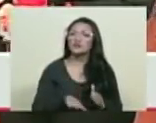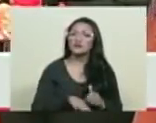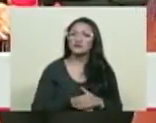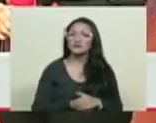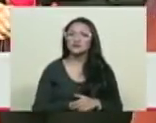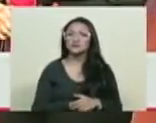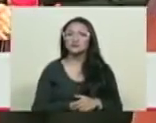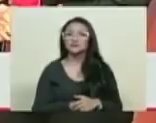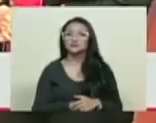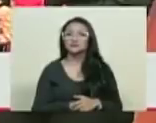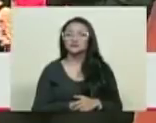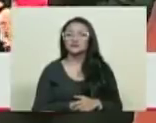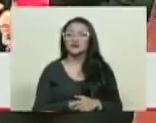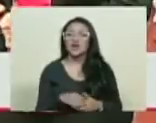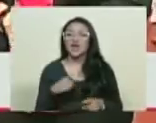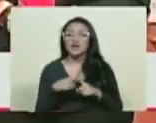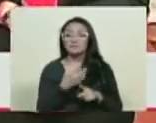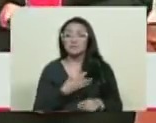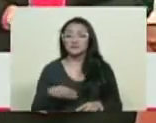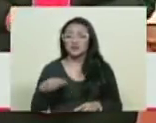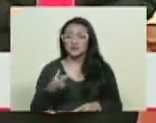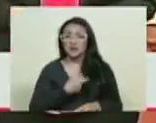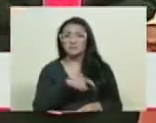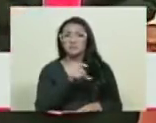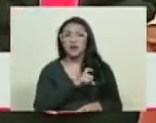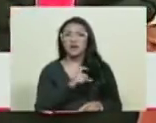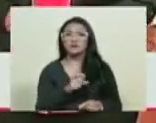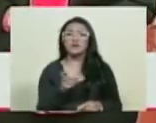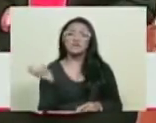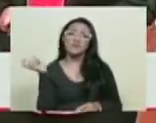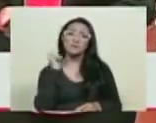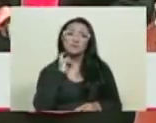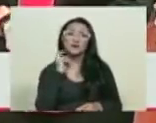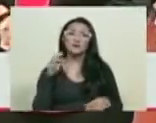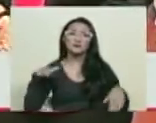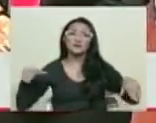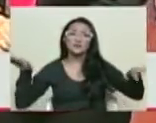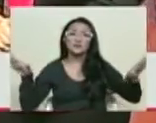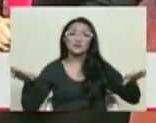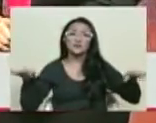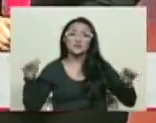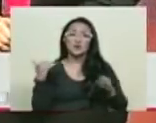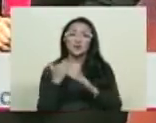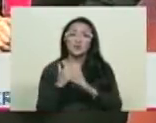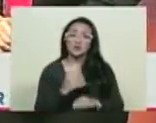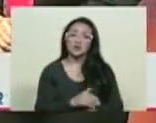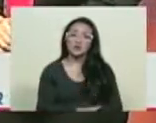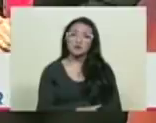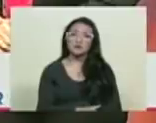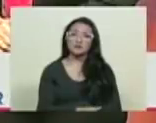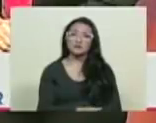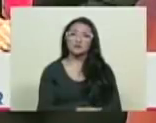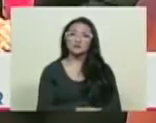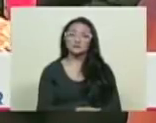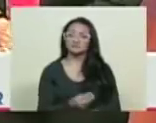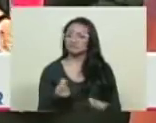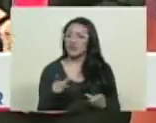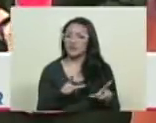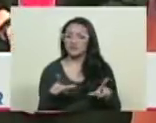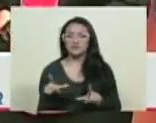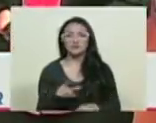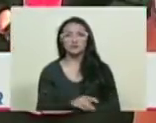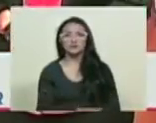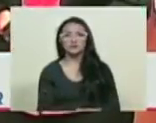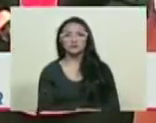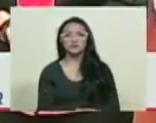con rajoy preparando la carabela de rajoy el vampiro y de arriba mira avistando el vampiro